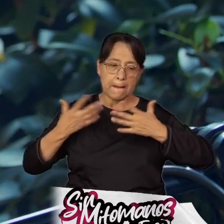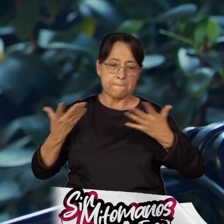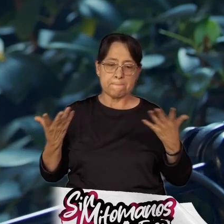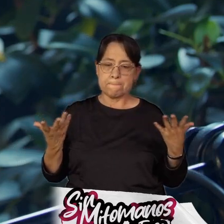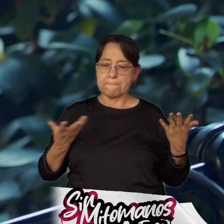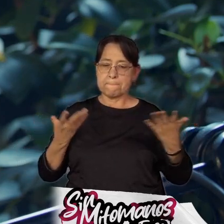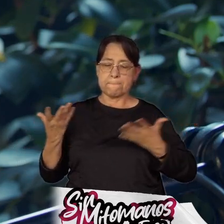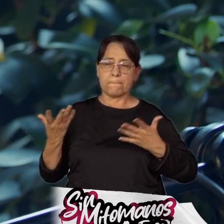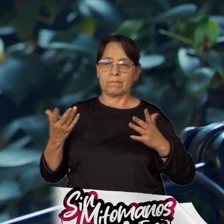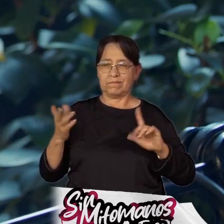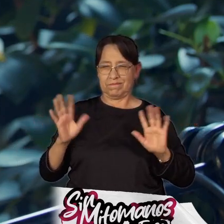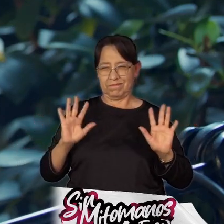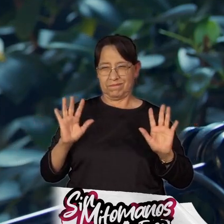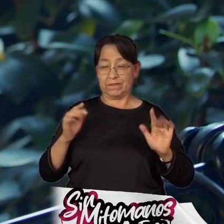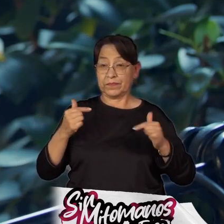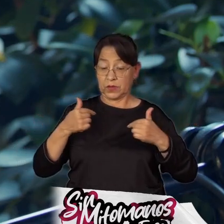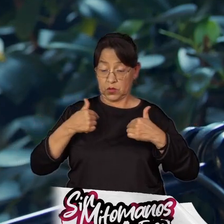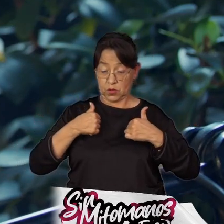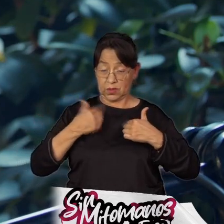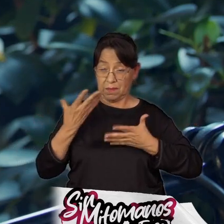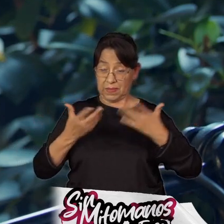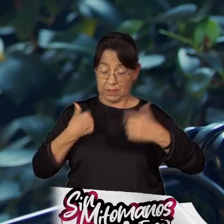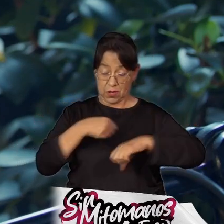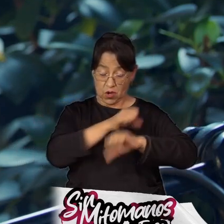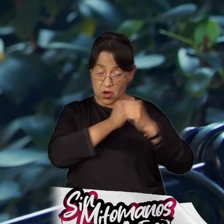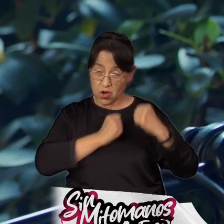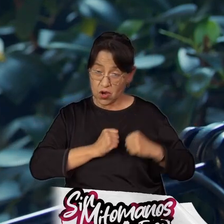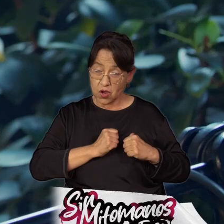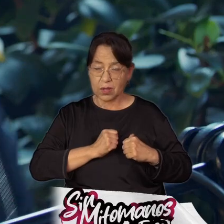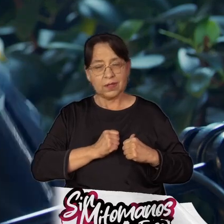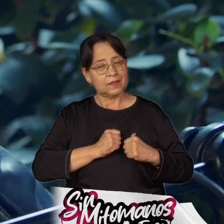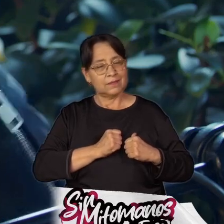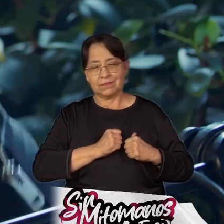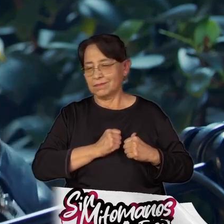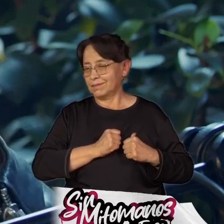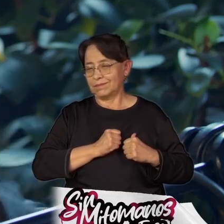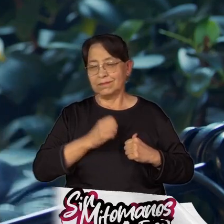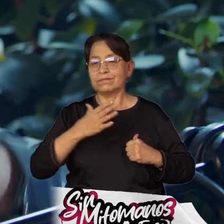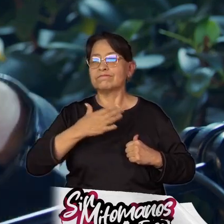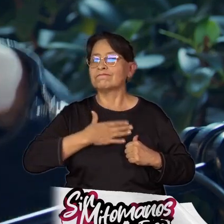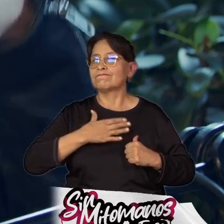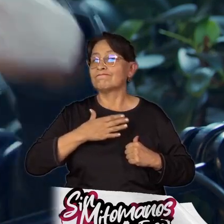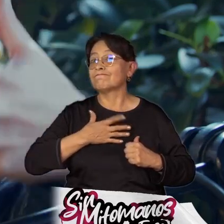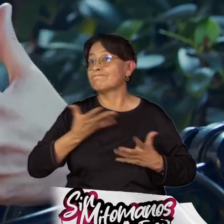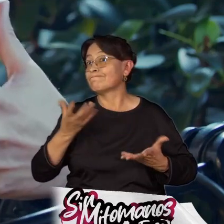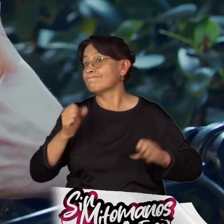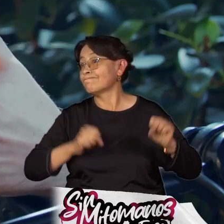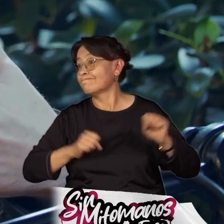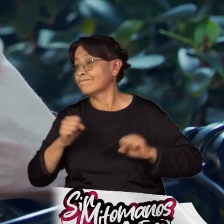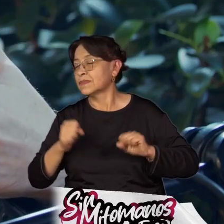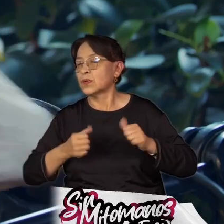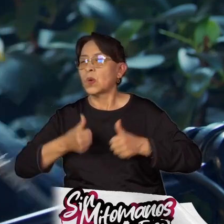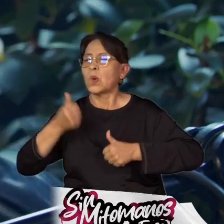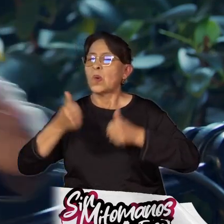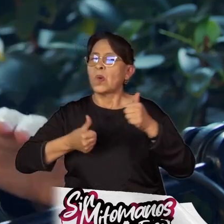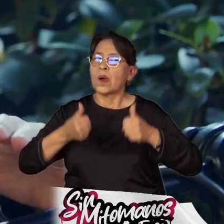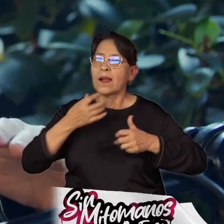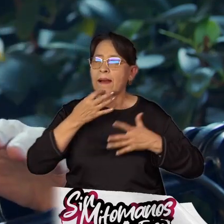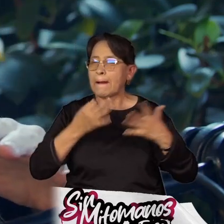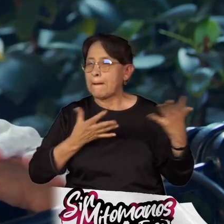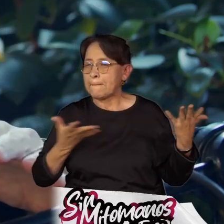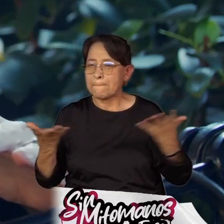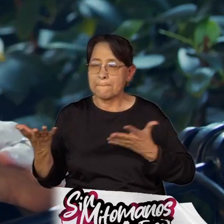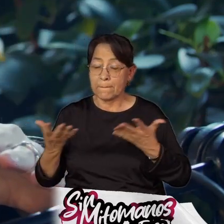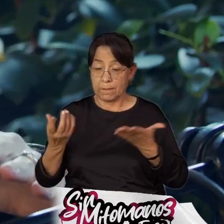tengo o no tengo. No, depende de mi corazón y mi reacción frente a mis posibilidades. Sea cual sea